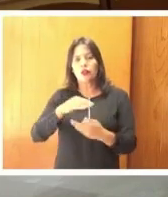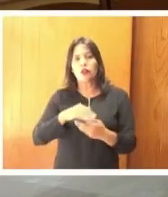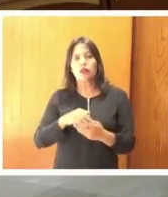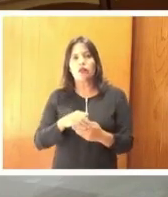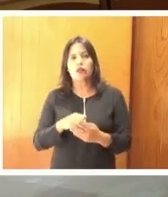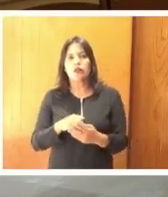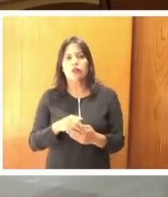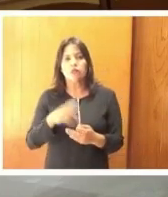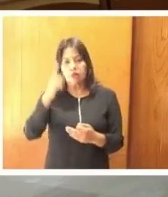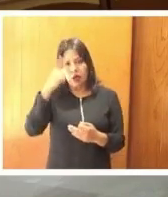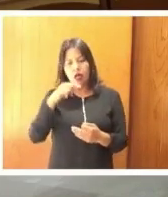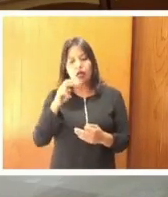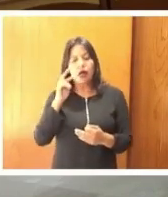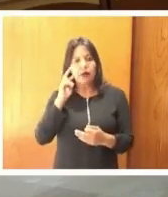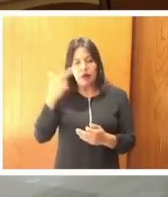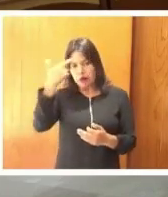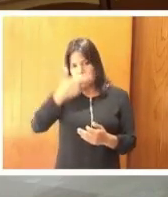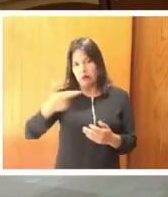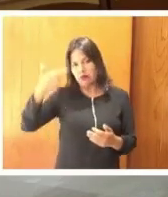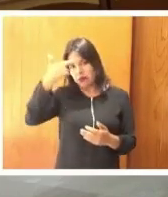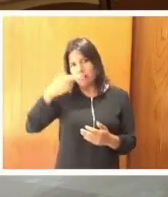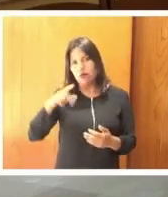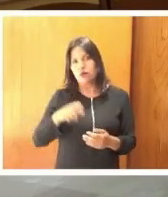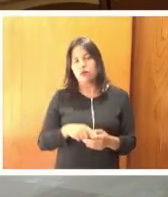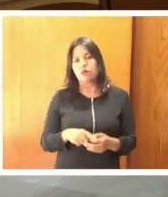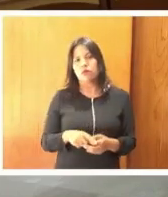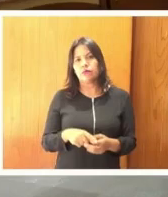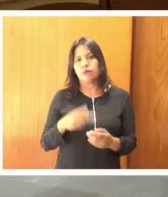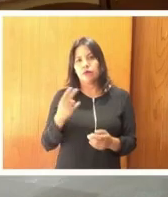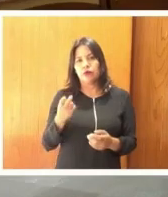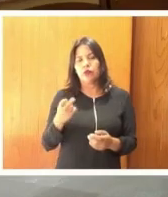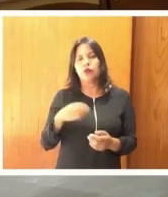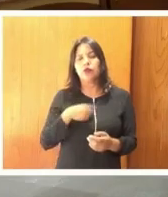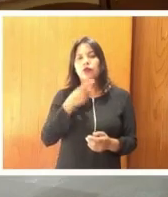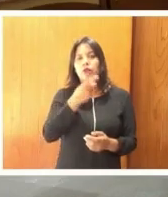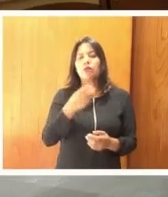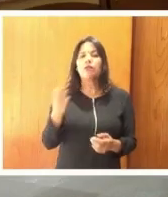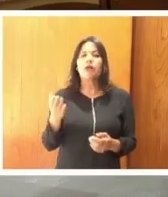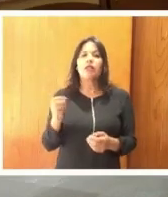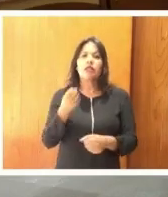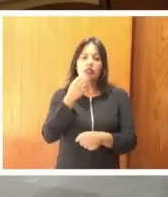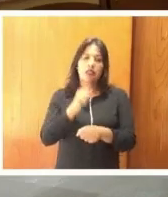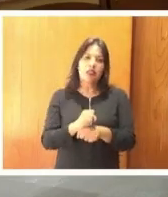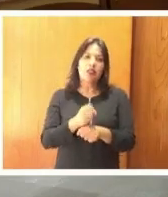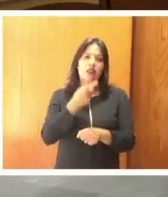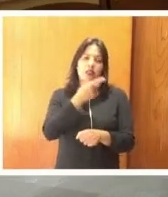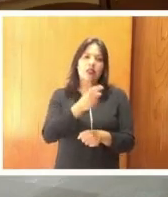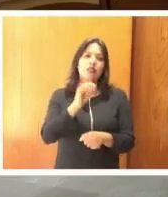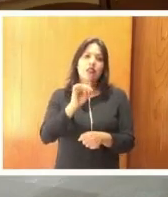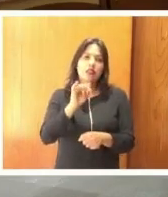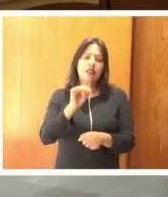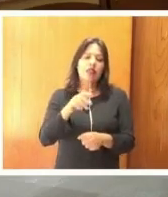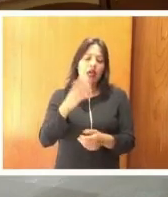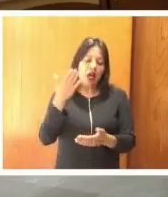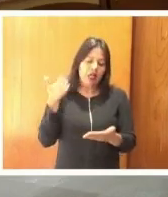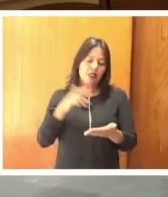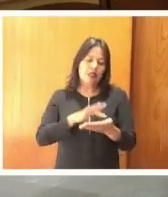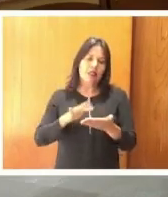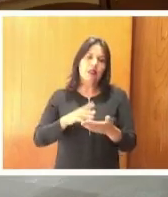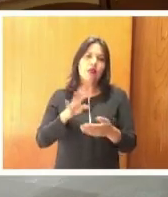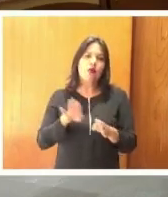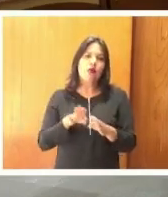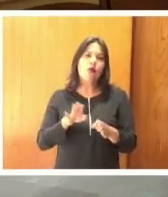a recursos de revisión, por lo cual le pido al secretario informe los acuerdos listados en este apartado